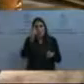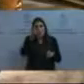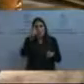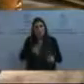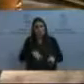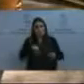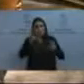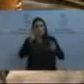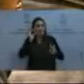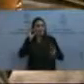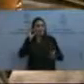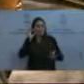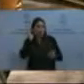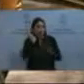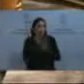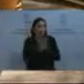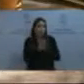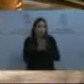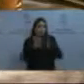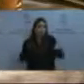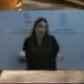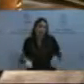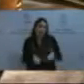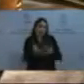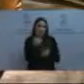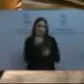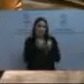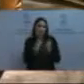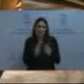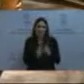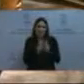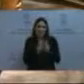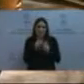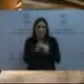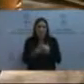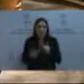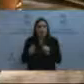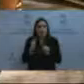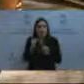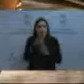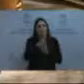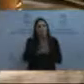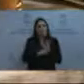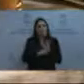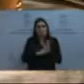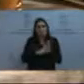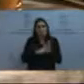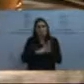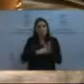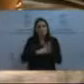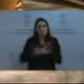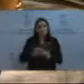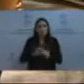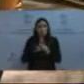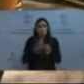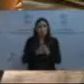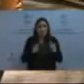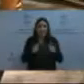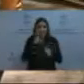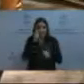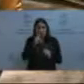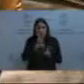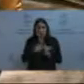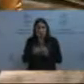Emprendedoras para el fomento de la economía social. Se han incorporado medidas en el ámbito del ticket rural a través del